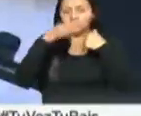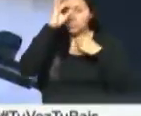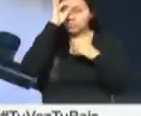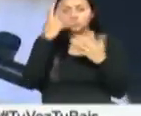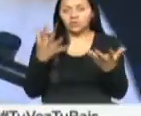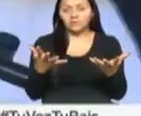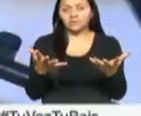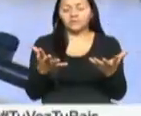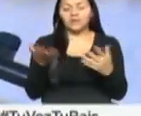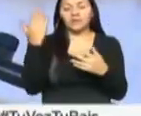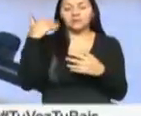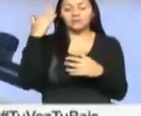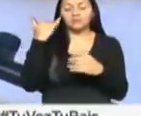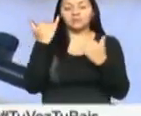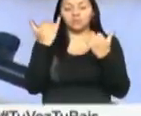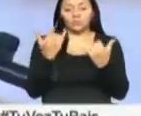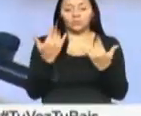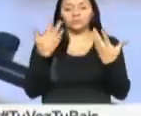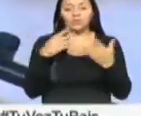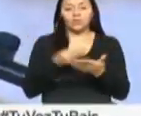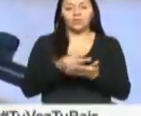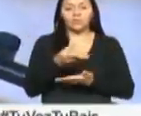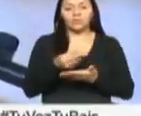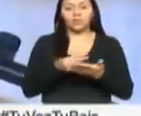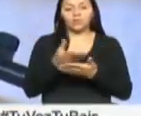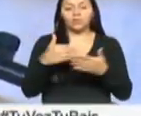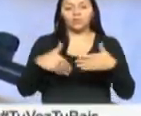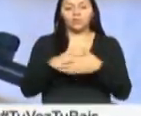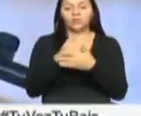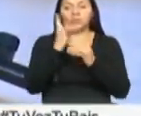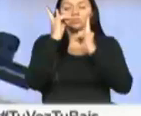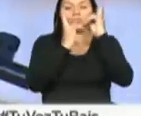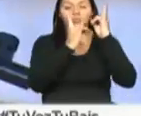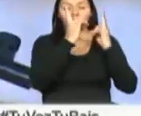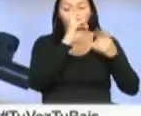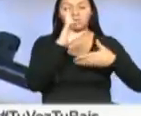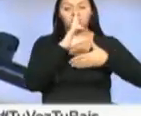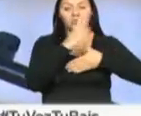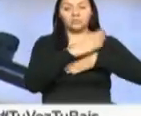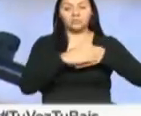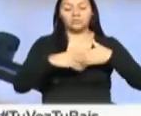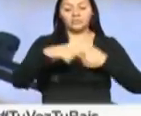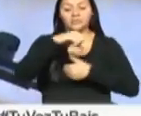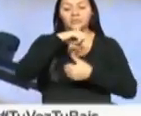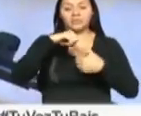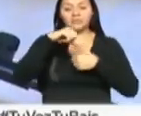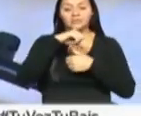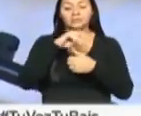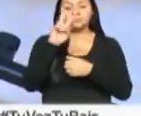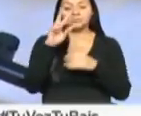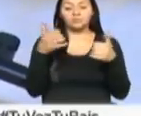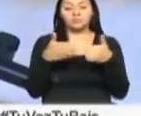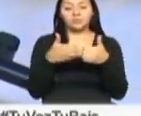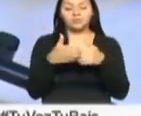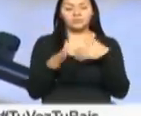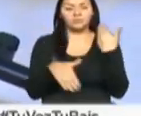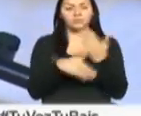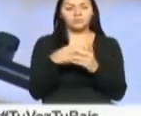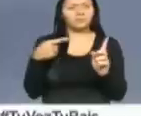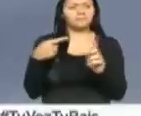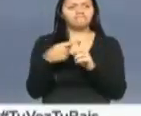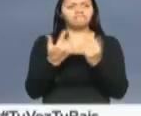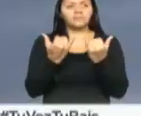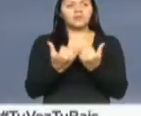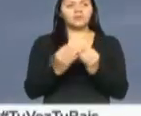contamos con uno de los sistemas integrados de radar más modernos de Latinoamérica y el Caribe. Los equipos instalados son la versión más